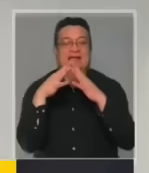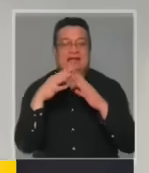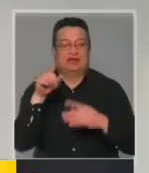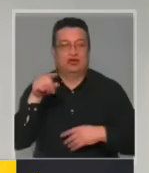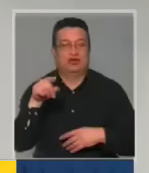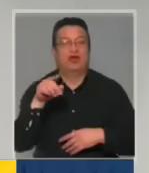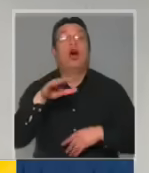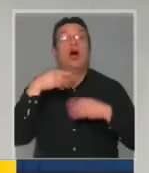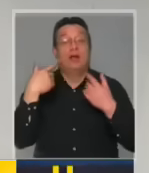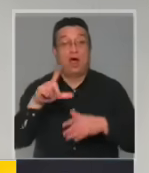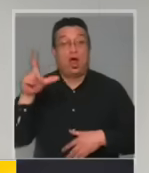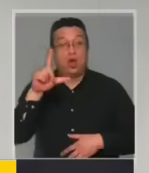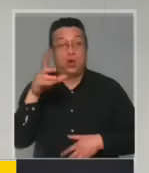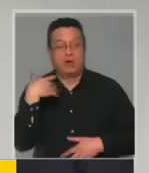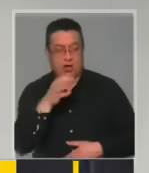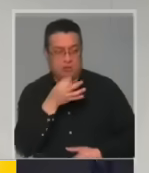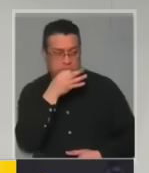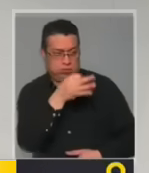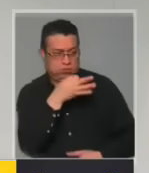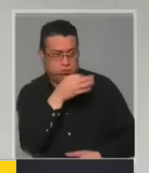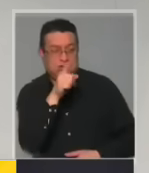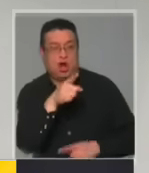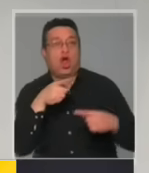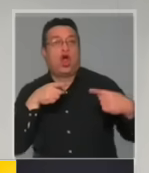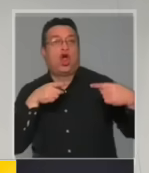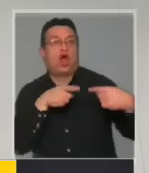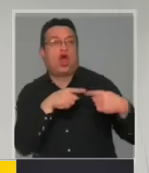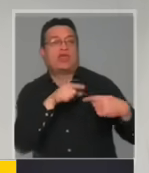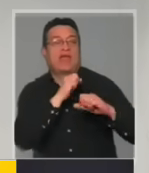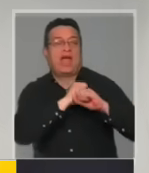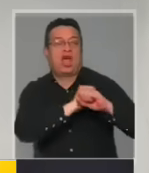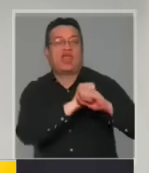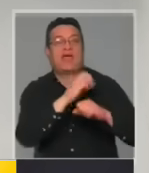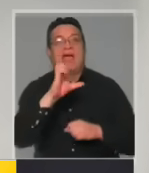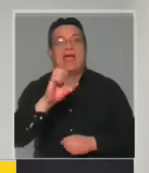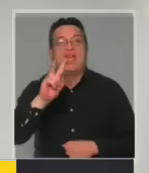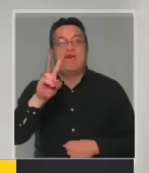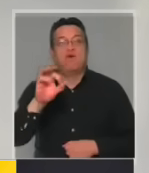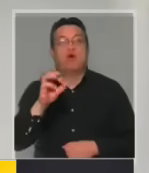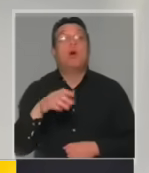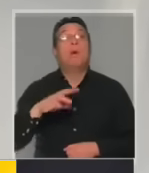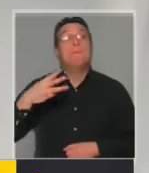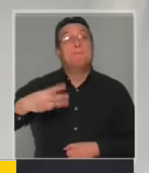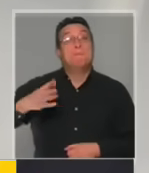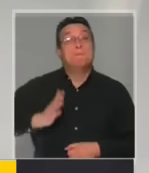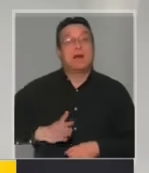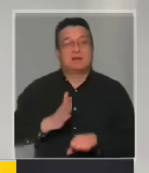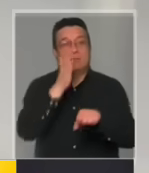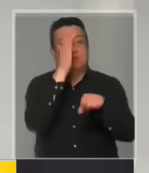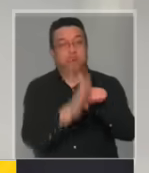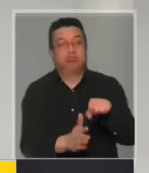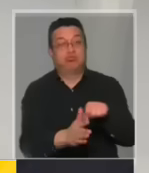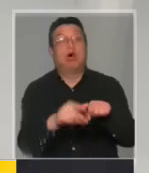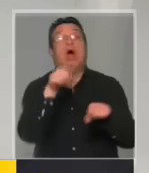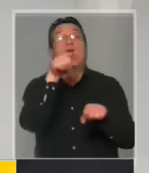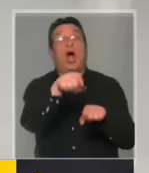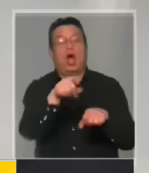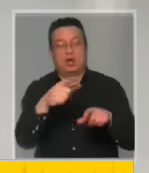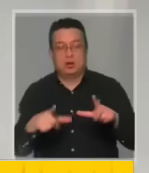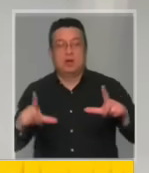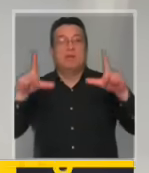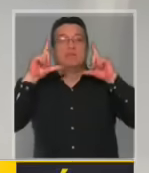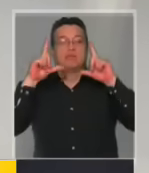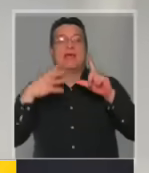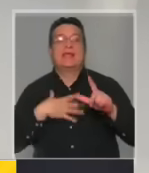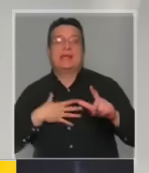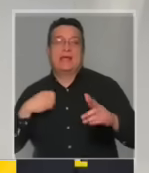entrevista dando todos sus dardos contra Evo Morales. Lo destituyen el día martes y hoy protagonista de este fallido